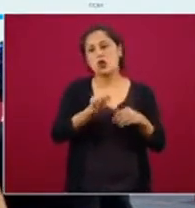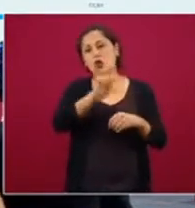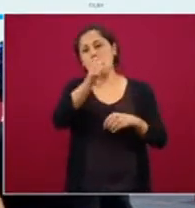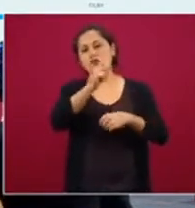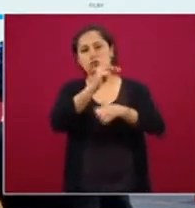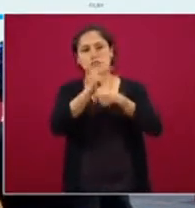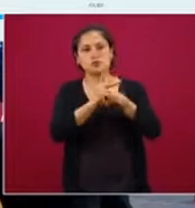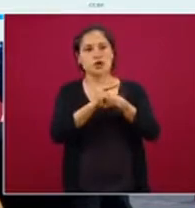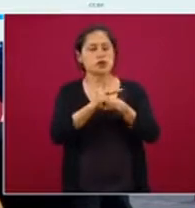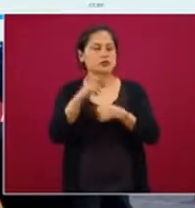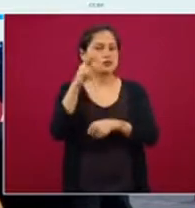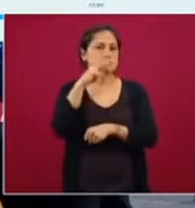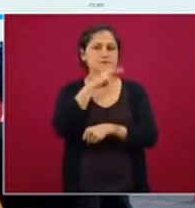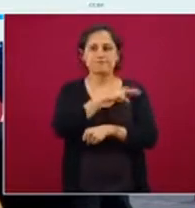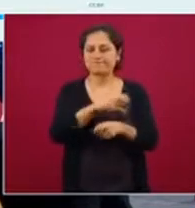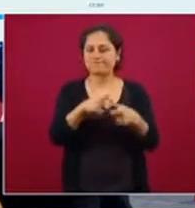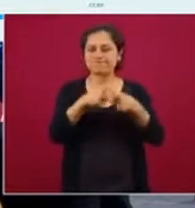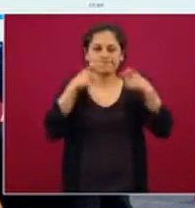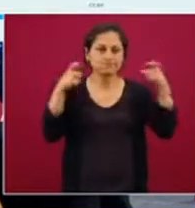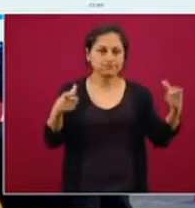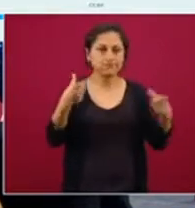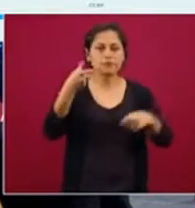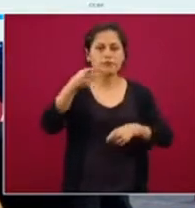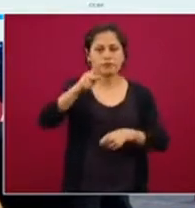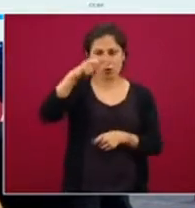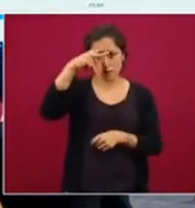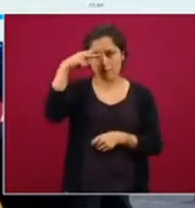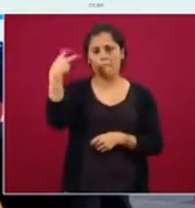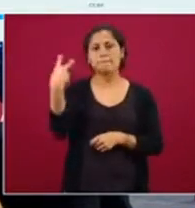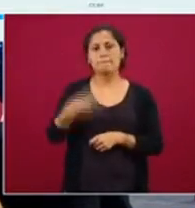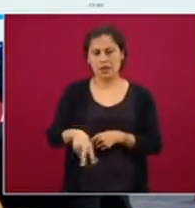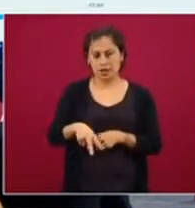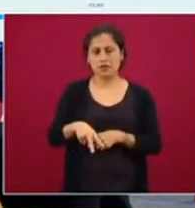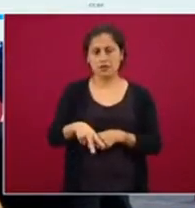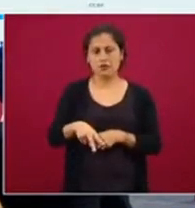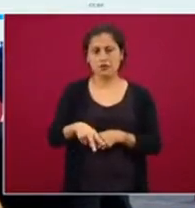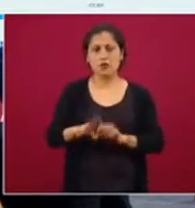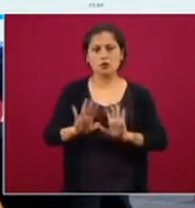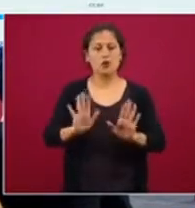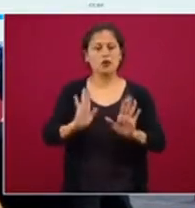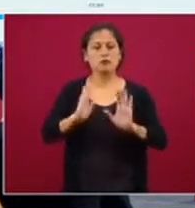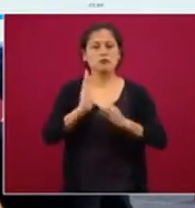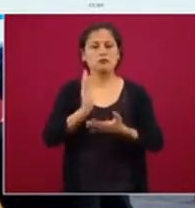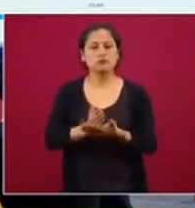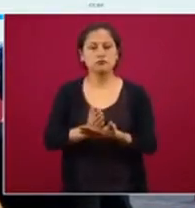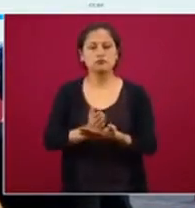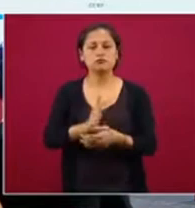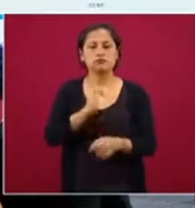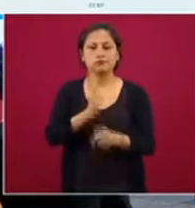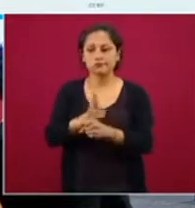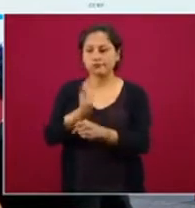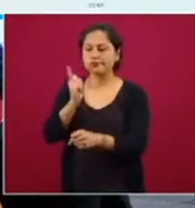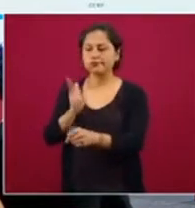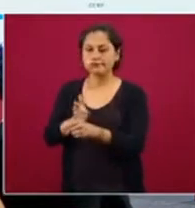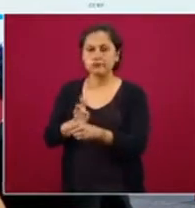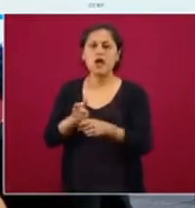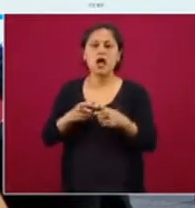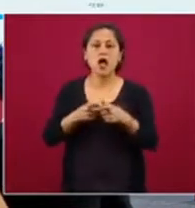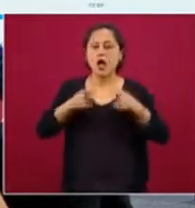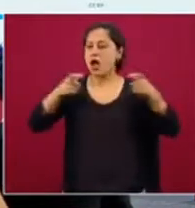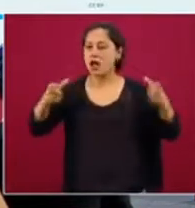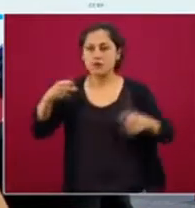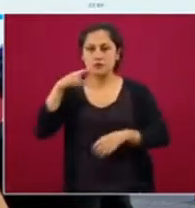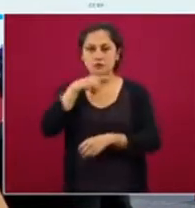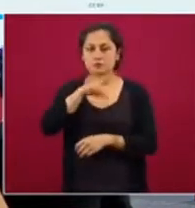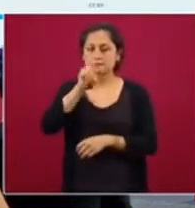ver como los otros países, pero rápidamente nos separamos de la velocidad de cambio de los otros países. Es decir, nuestra epidemia, como